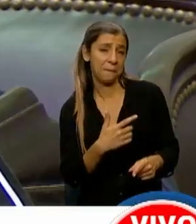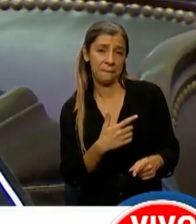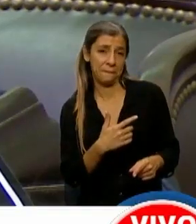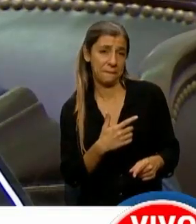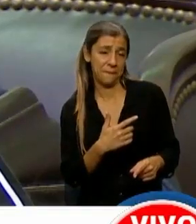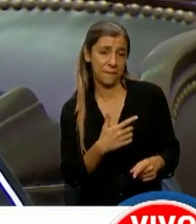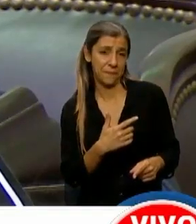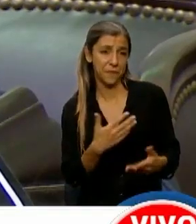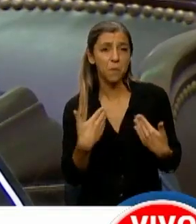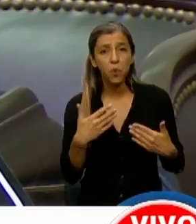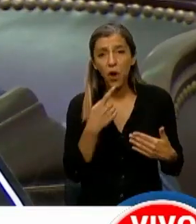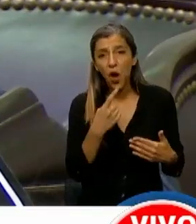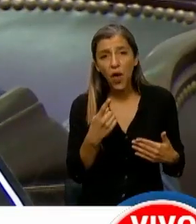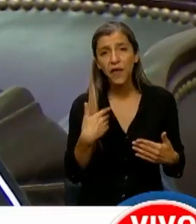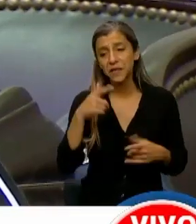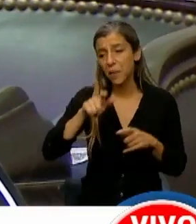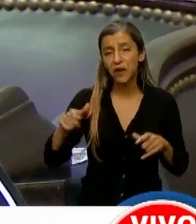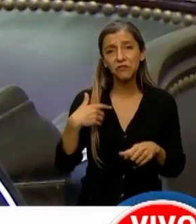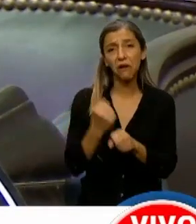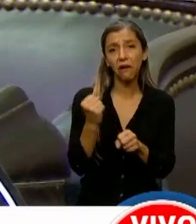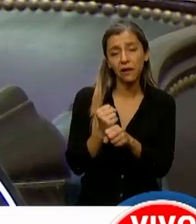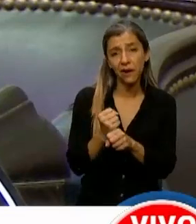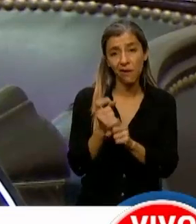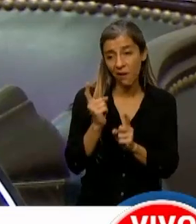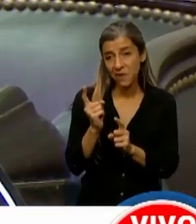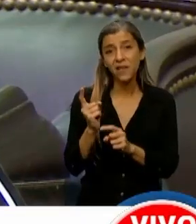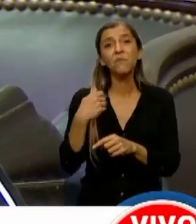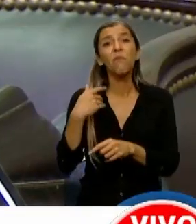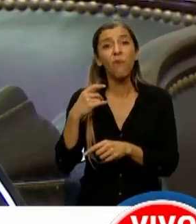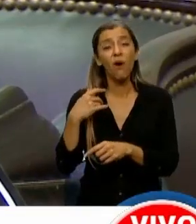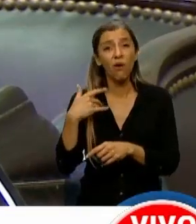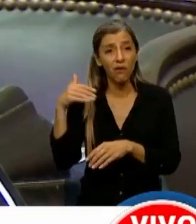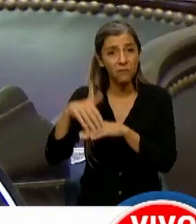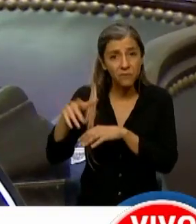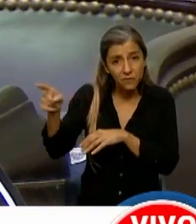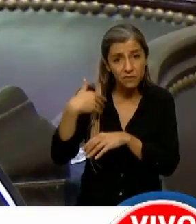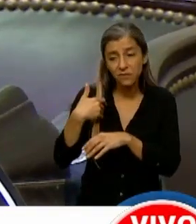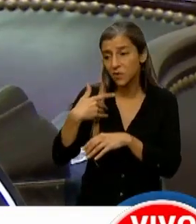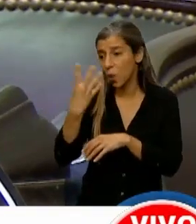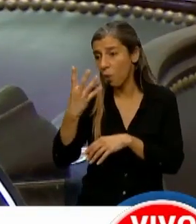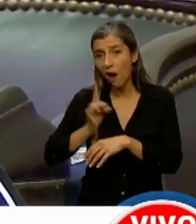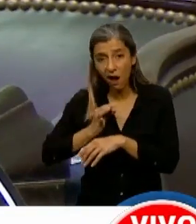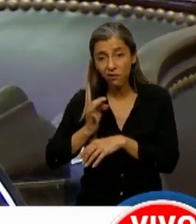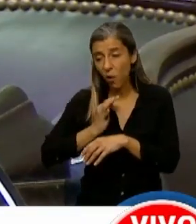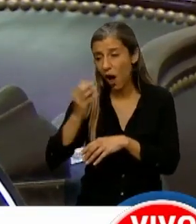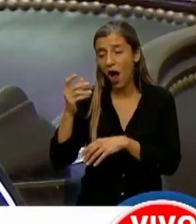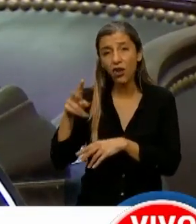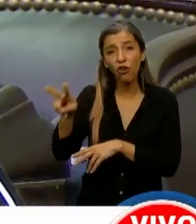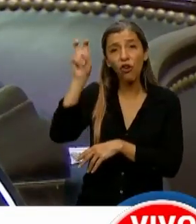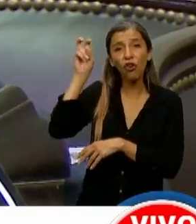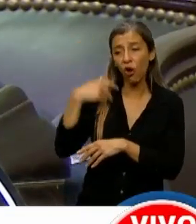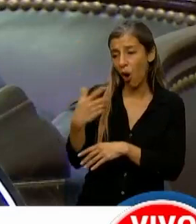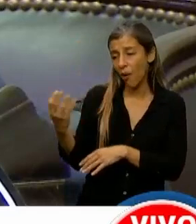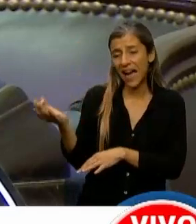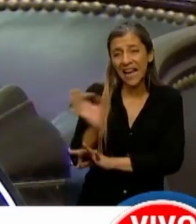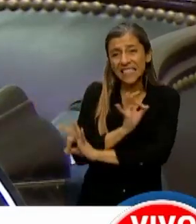que los trabajadores, los tareferos de Misiones, 4 años no cobraron la intercosecha porque el gobierno de Macri no le